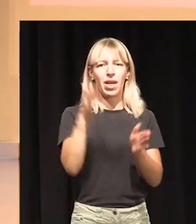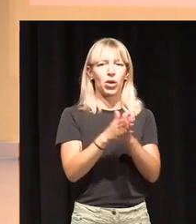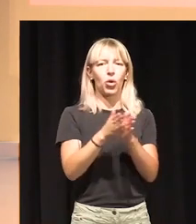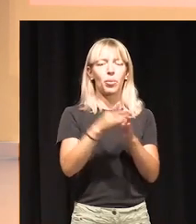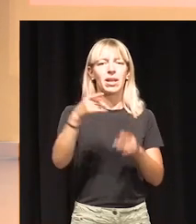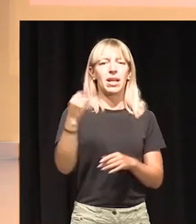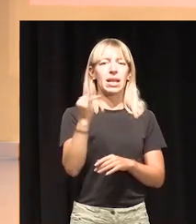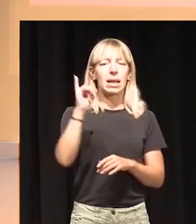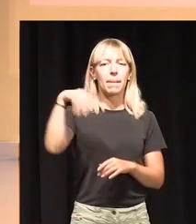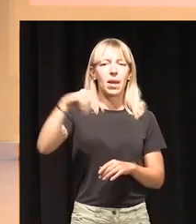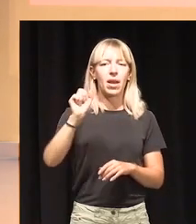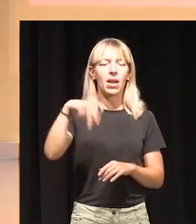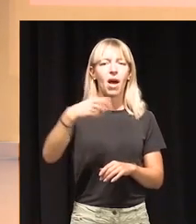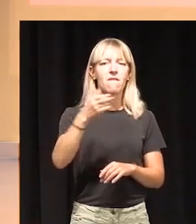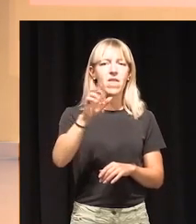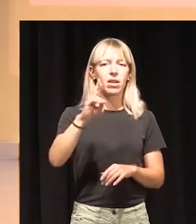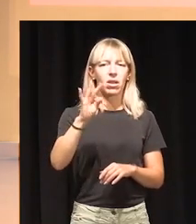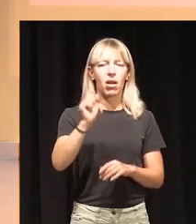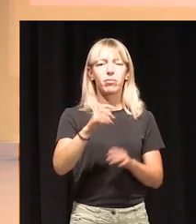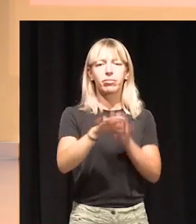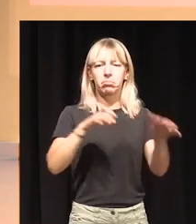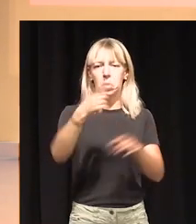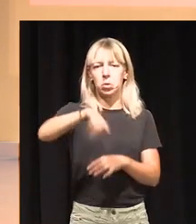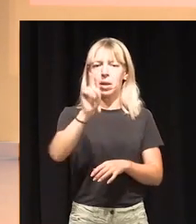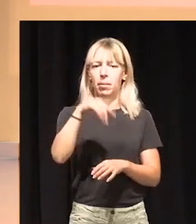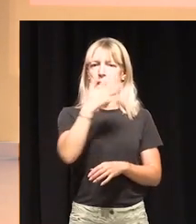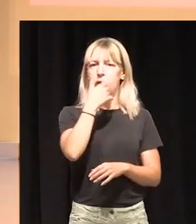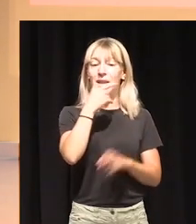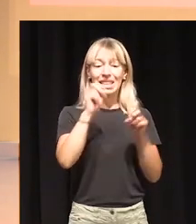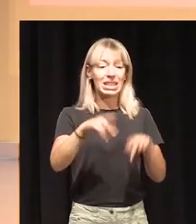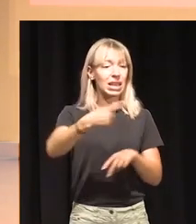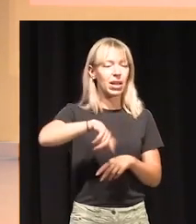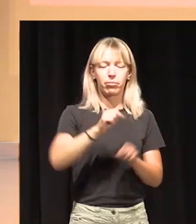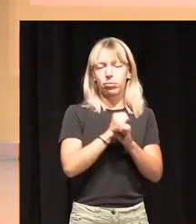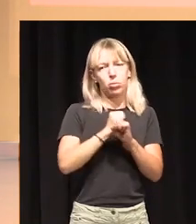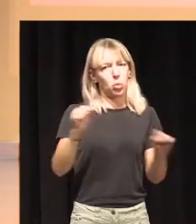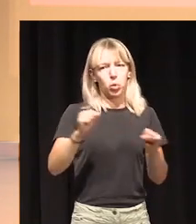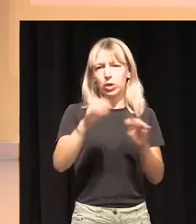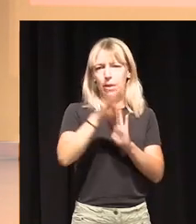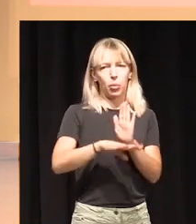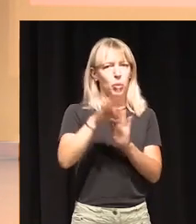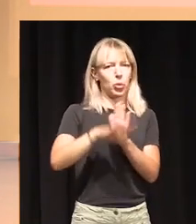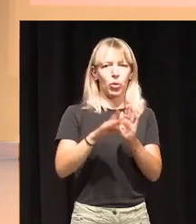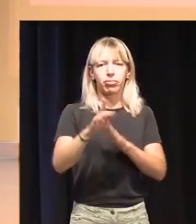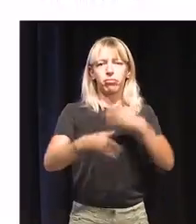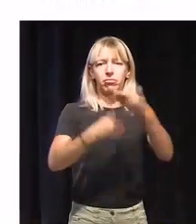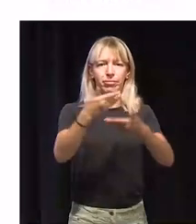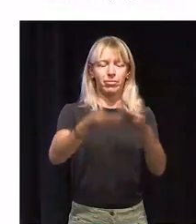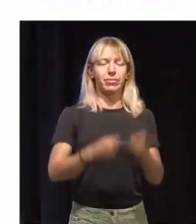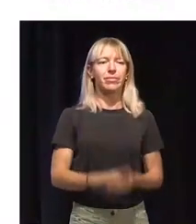y Berta, que muchos de vosotros también las conocéis, y sin ellas sería imposible que este programa pudiese salir